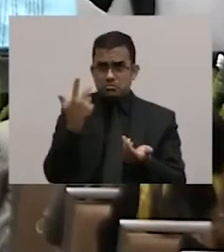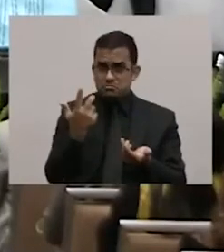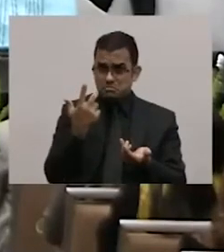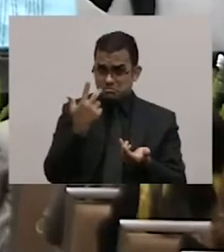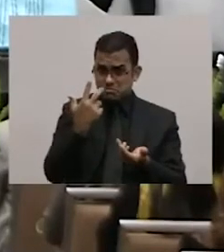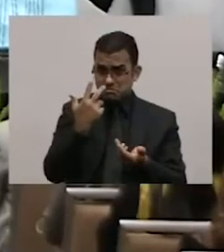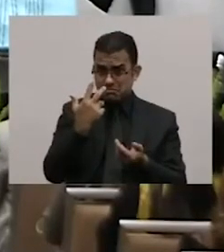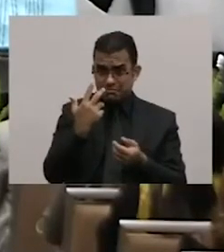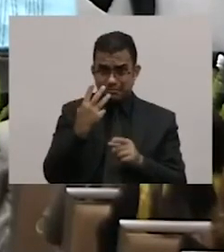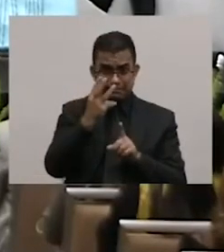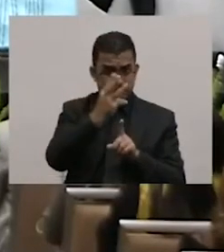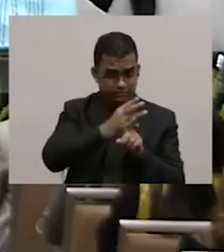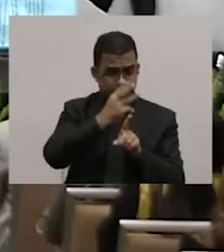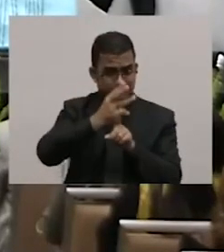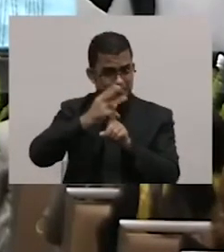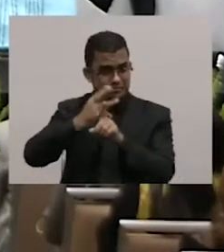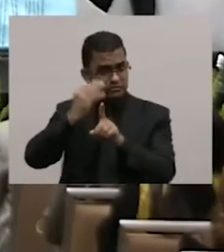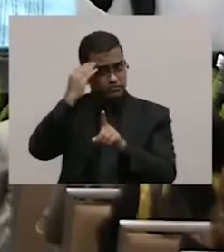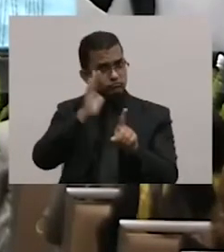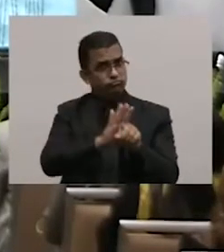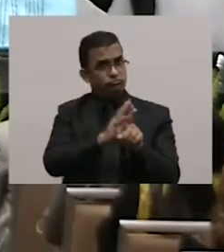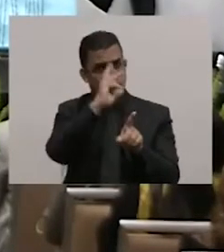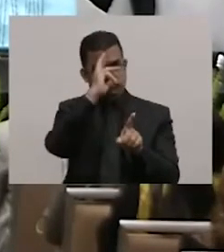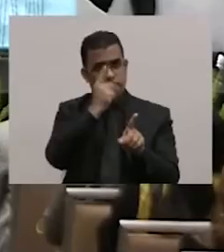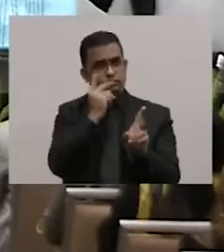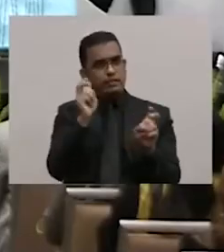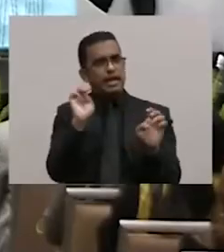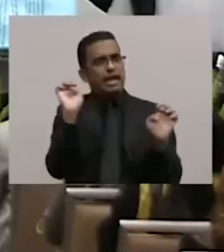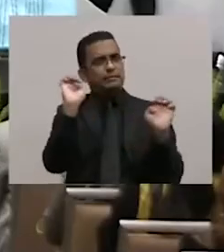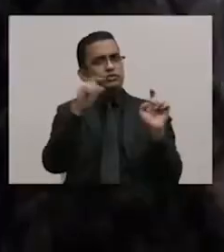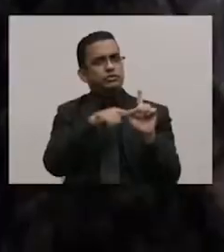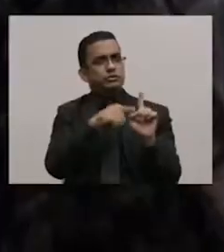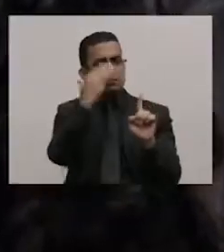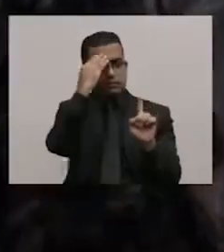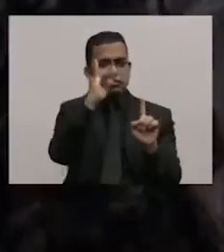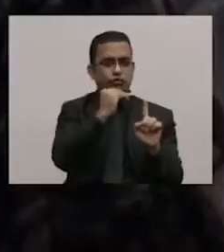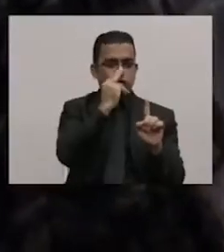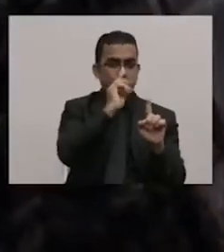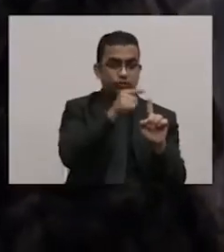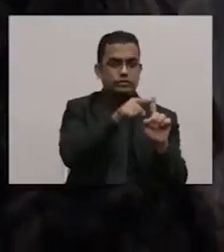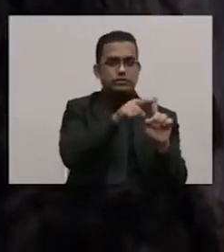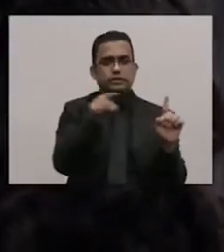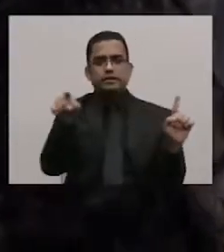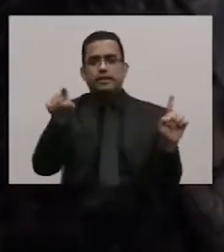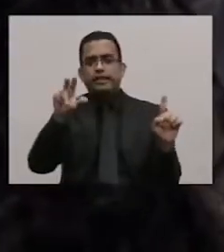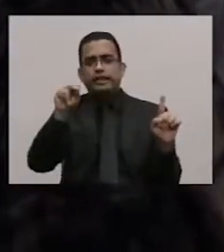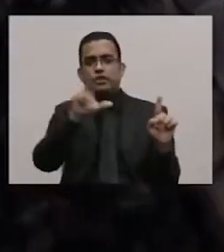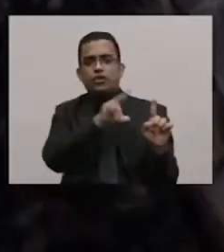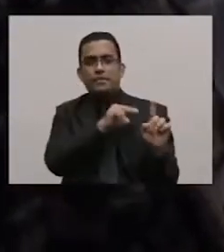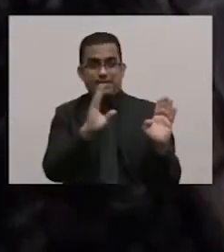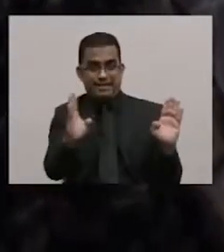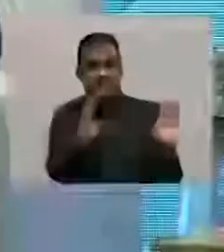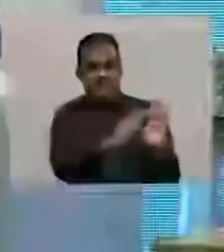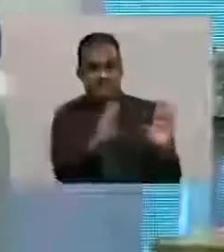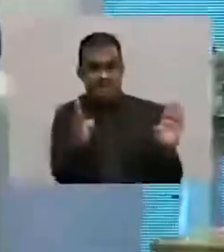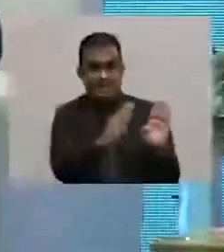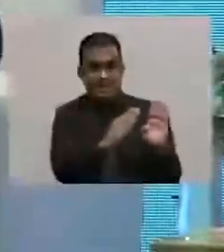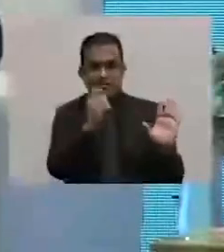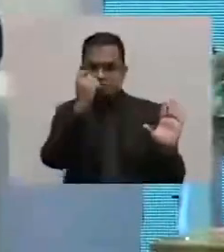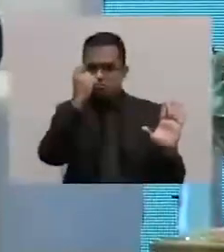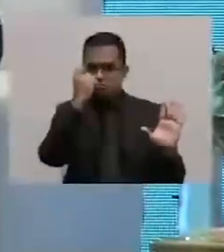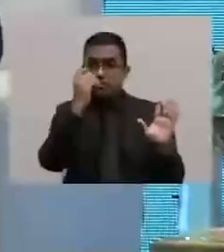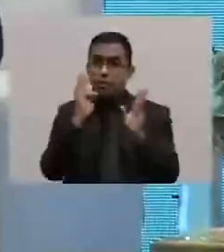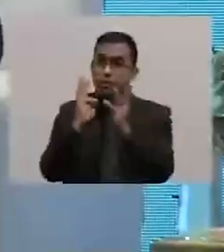años 6 meses oficialmente de emergencia, del 1 de junio al 30 de noviembre. Sin embargo, con los